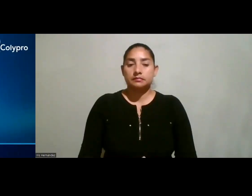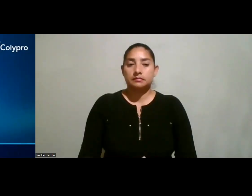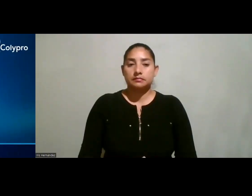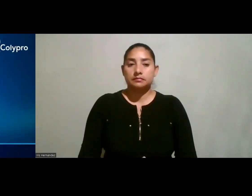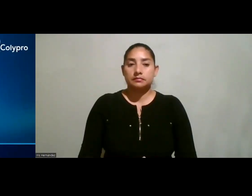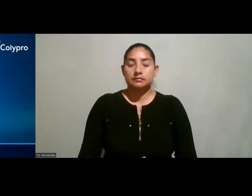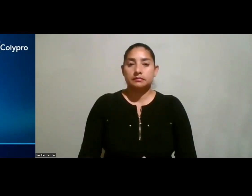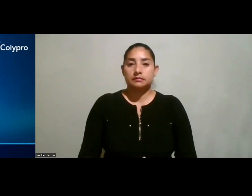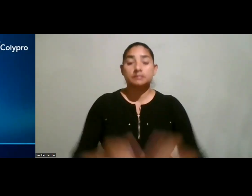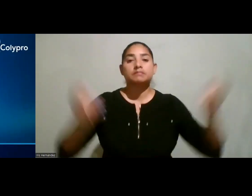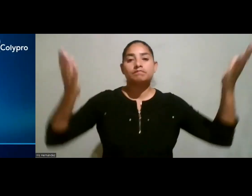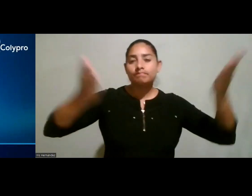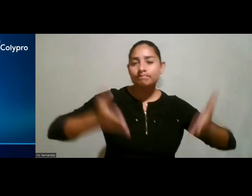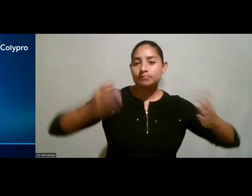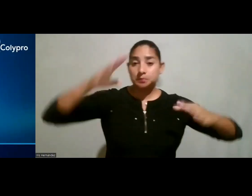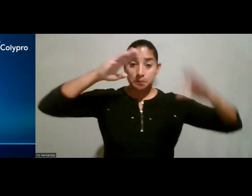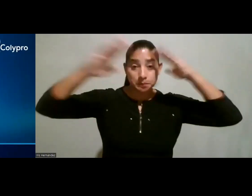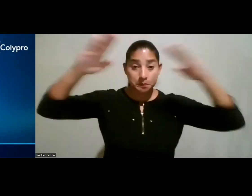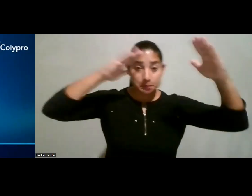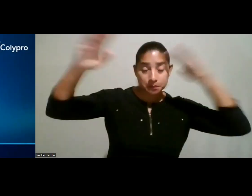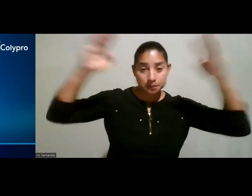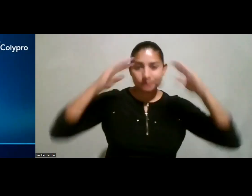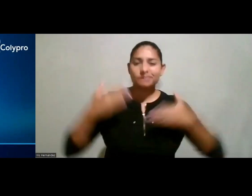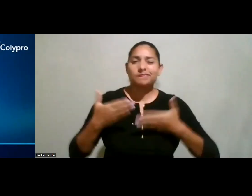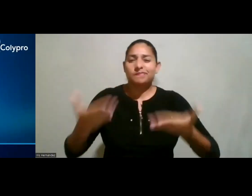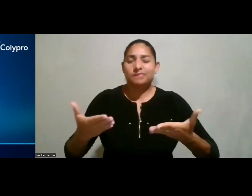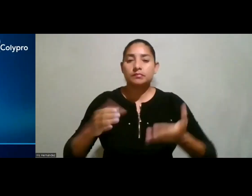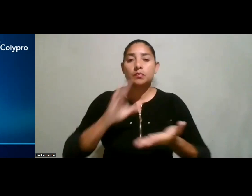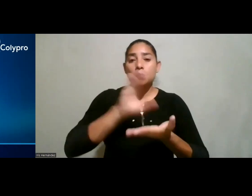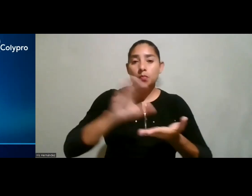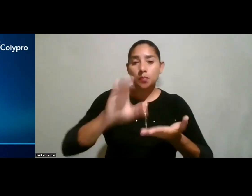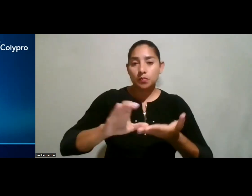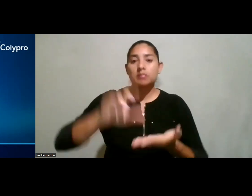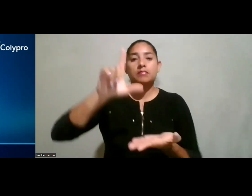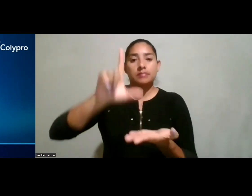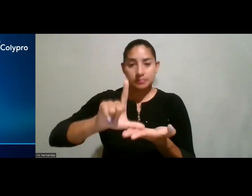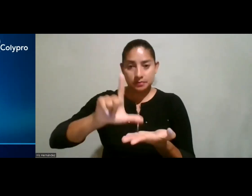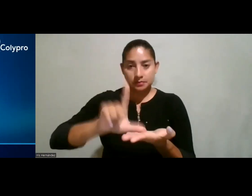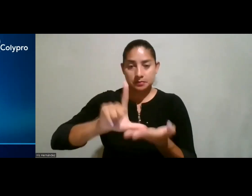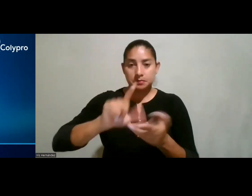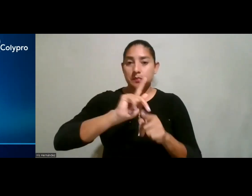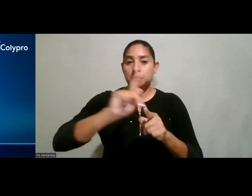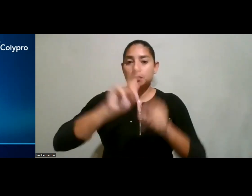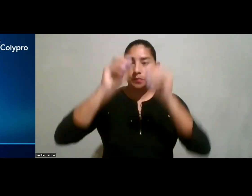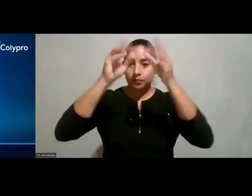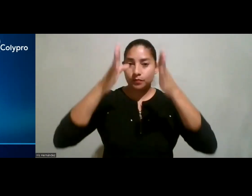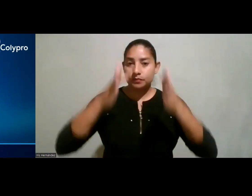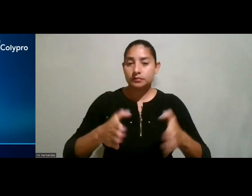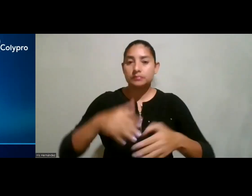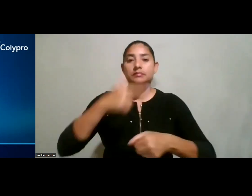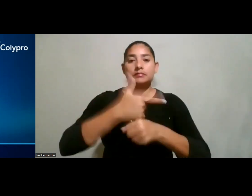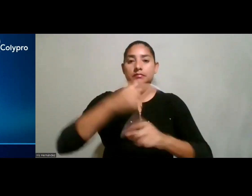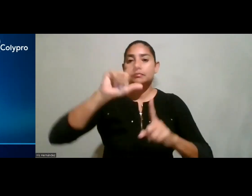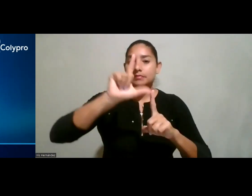Un cordial saludo de parte del Colegio de Licenciados y Profesores en Letras,